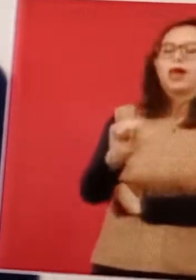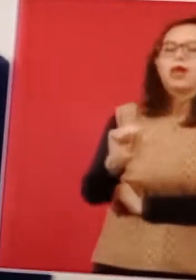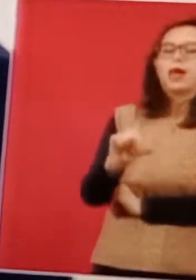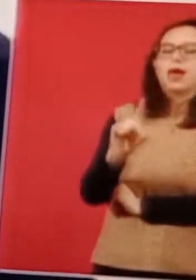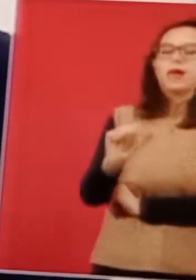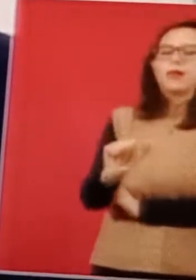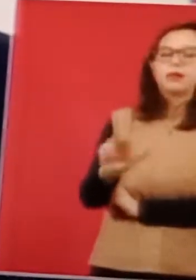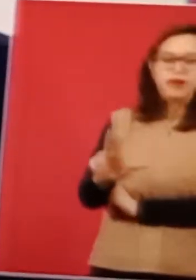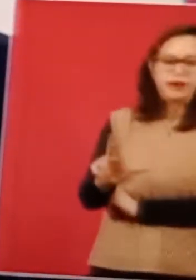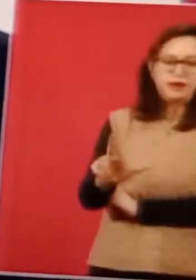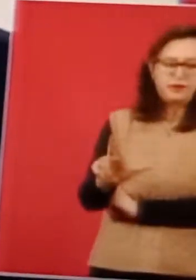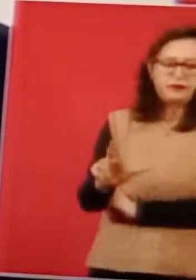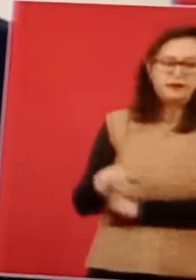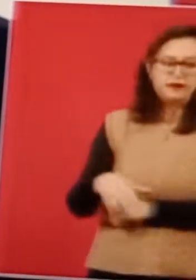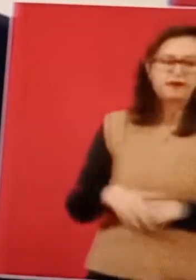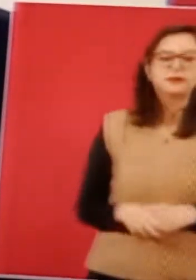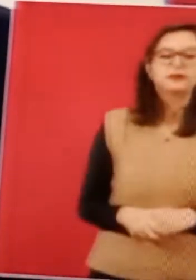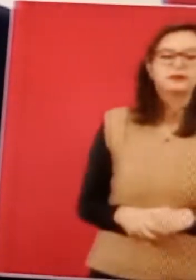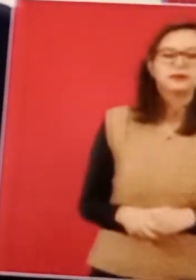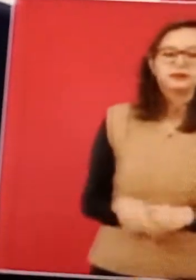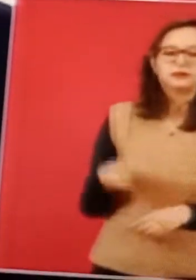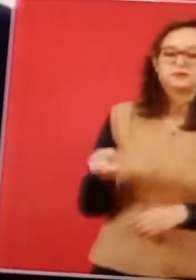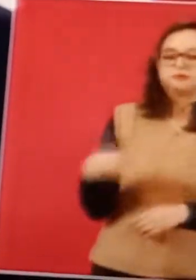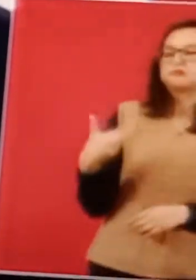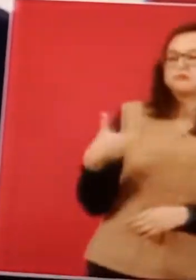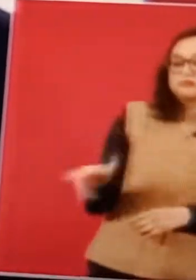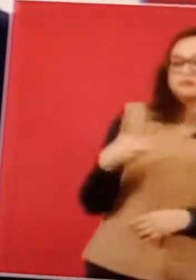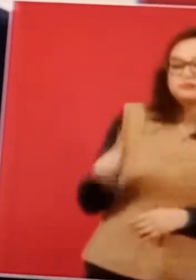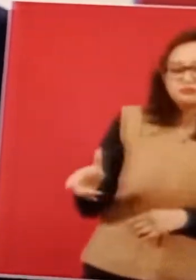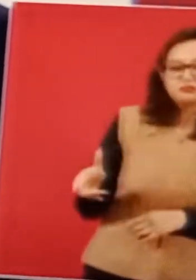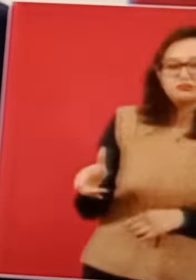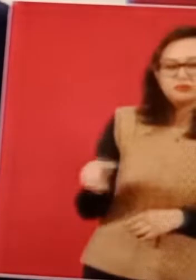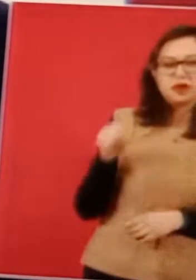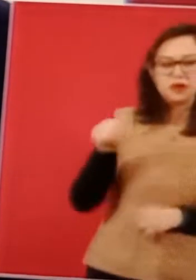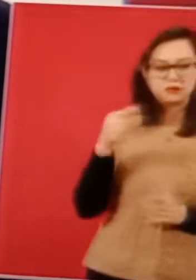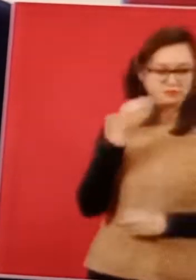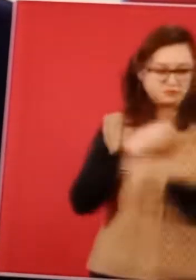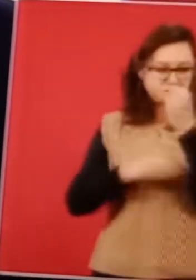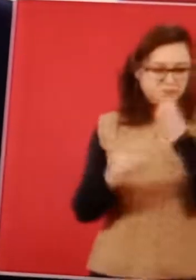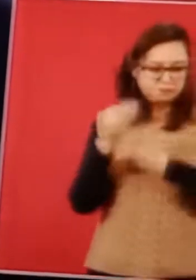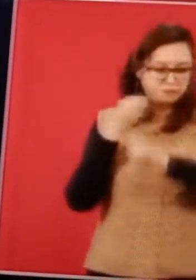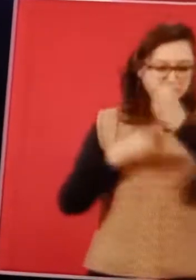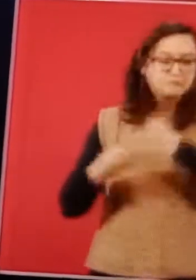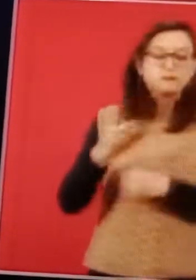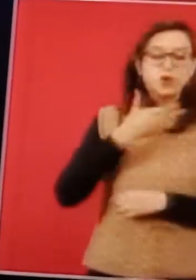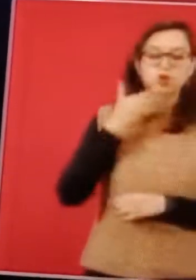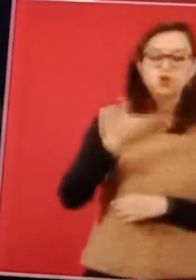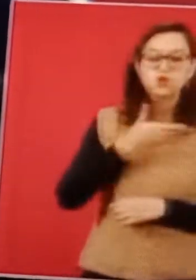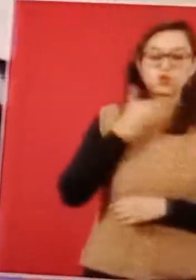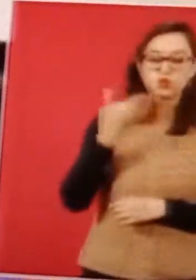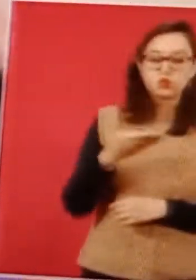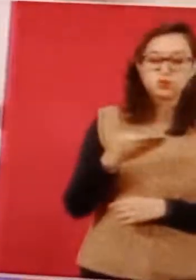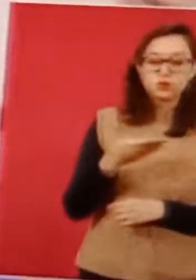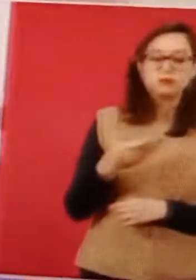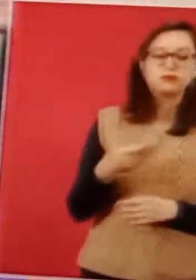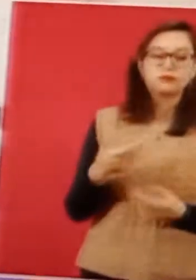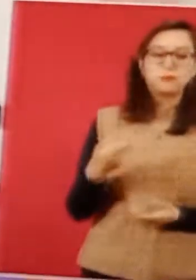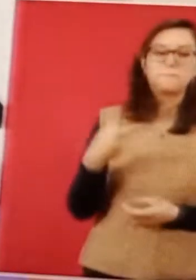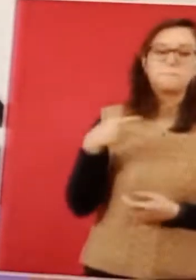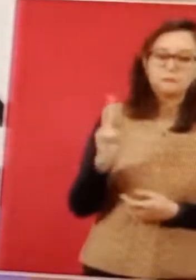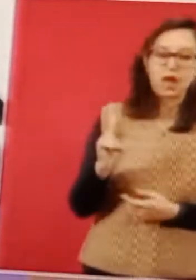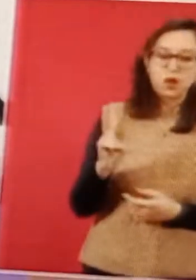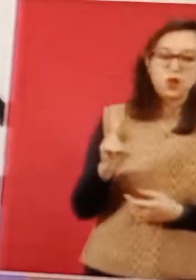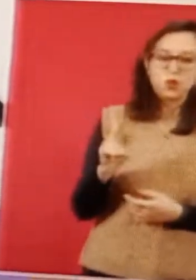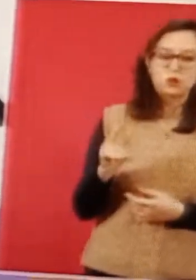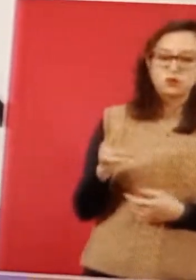paladar, y es donde uno puede comer, pero si es para turistas y para